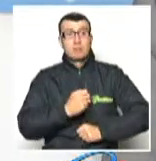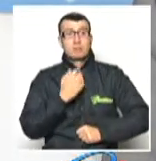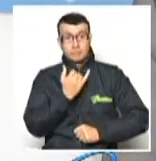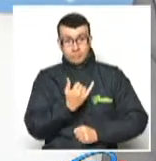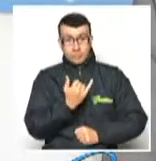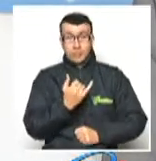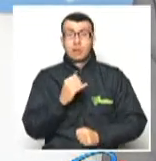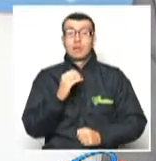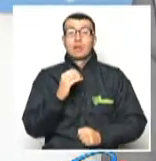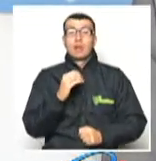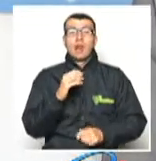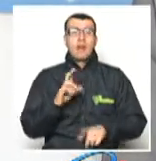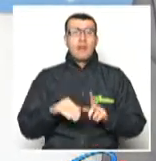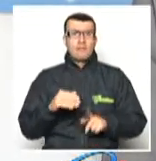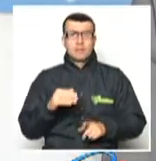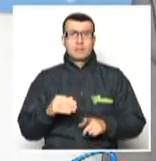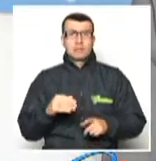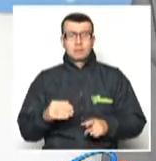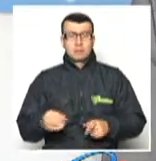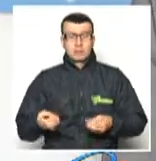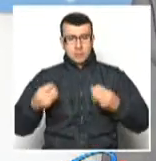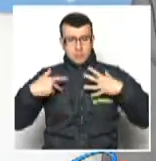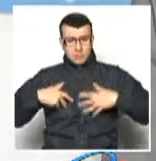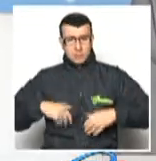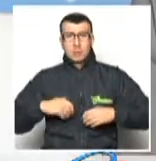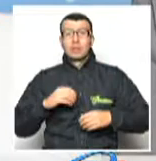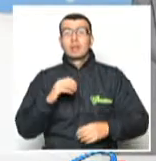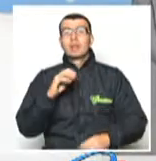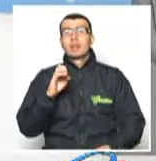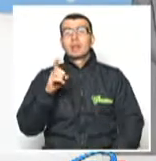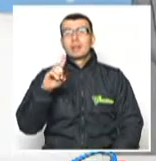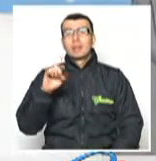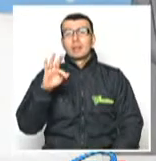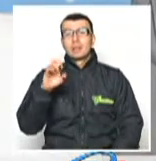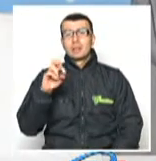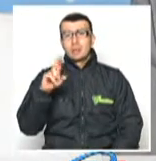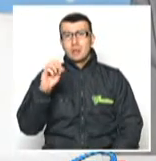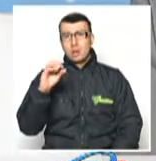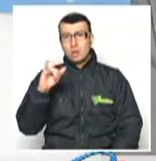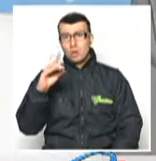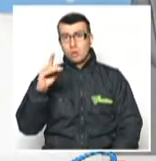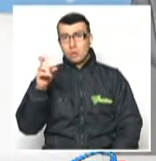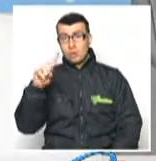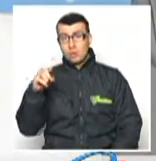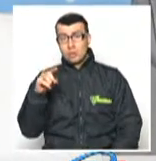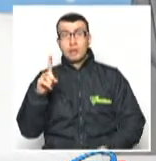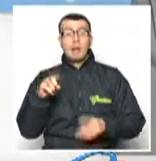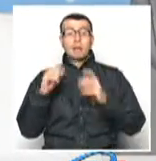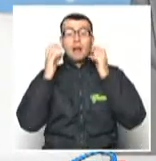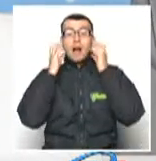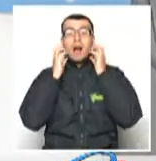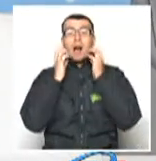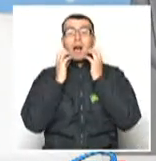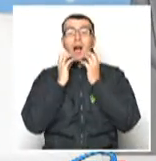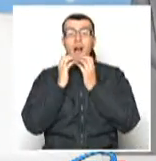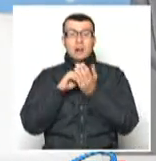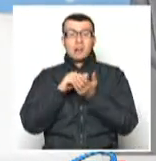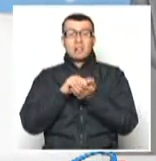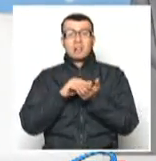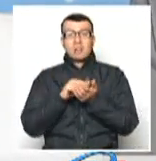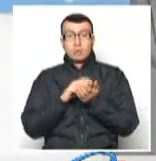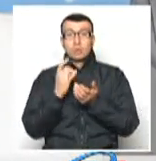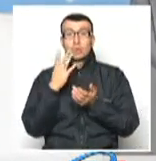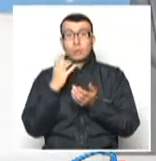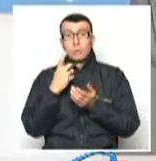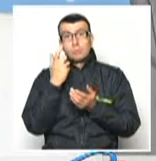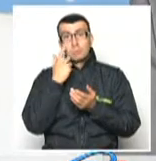veces son esteroides, algunas veces son alendronatos, muchas veces afectan los huesos de los maxilares y tienen que tener mucho cuidado los pacientes.